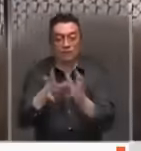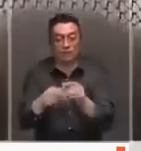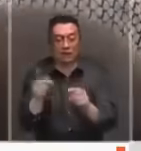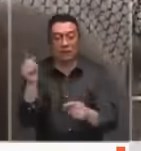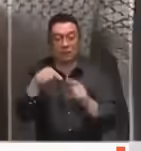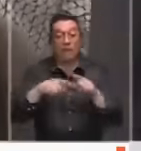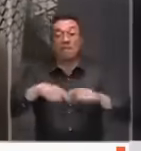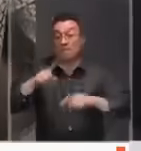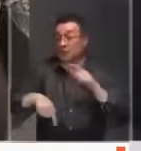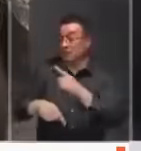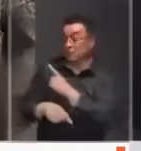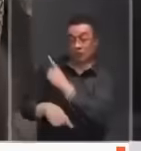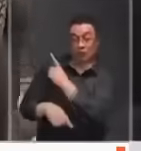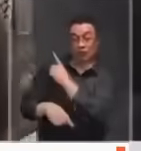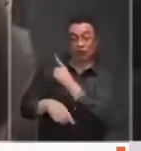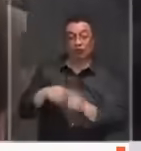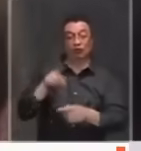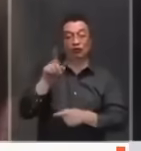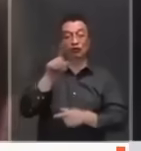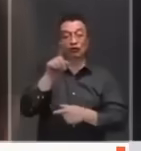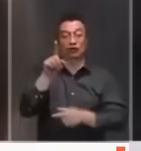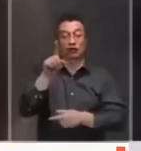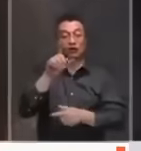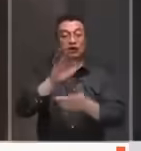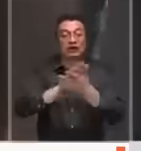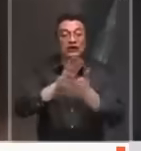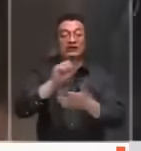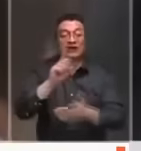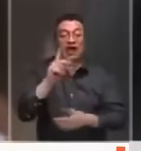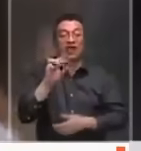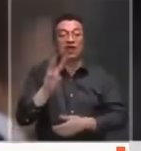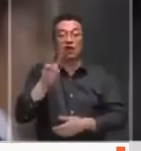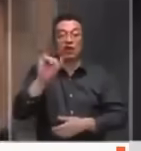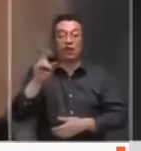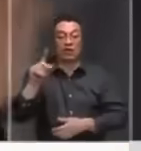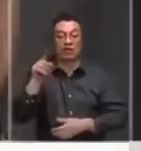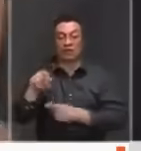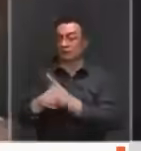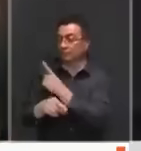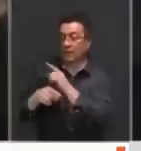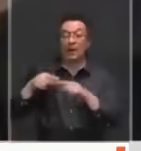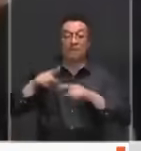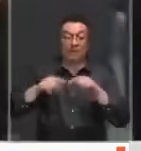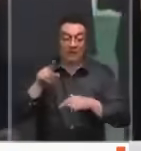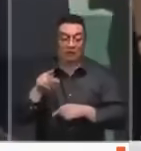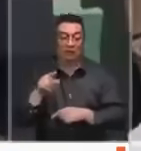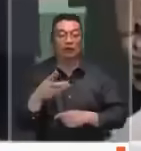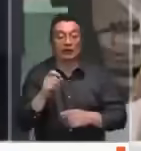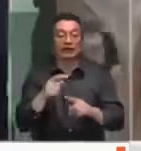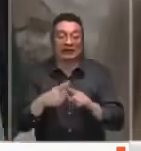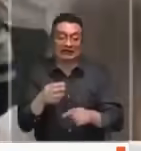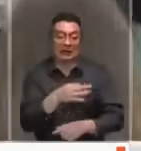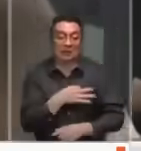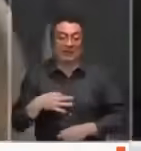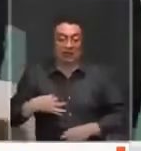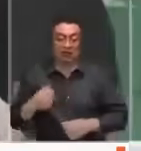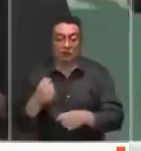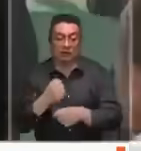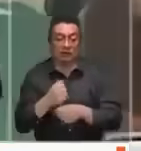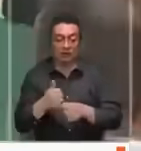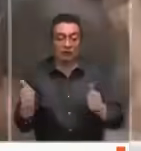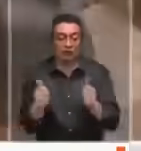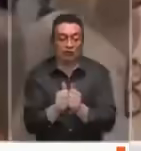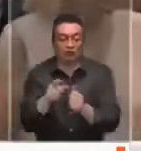primo, Andrés Chadwick. Andrés Chadwick, está Pablo Longueira también, parte de sus ministros, Juan José Osa ahí. Andrés Chadwick, que ha actuado además